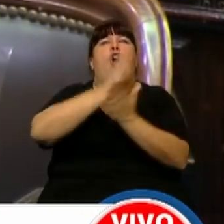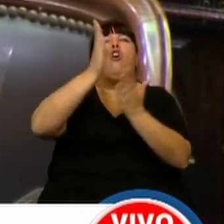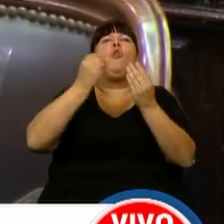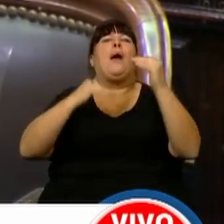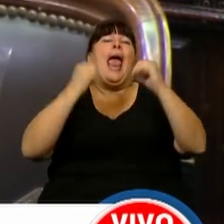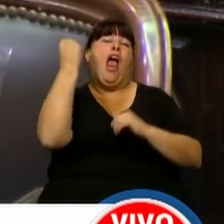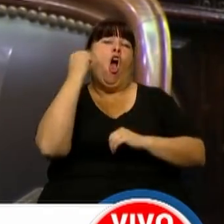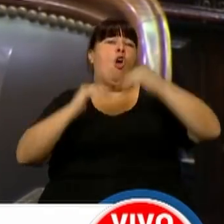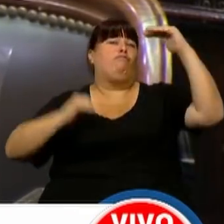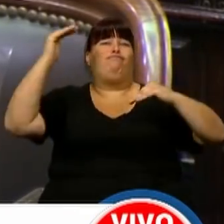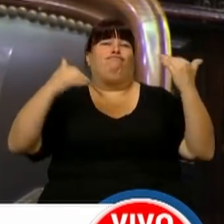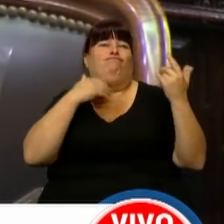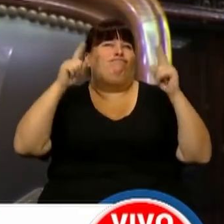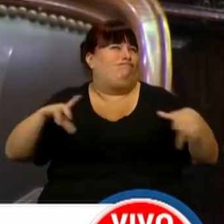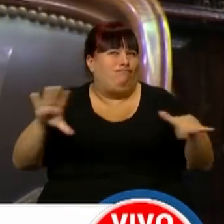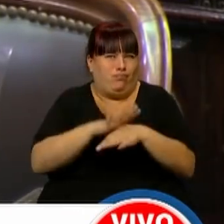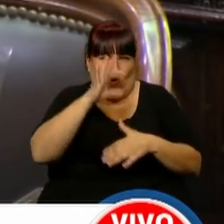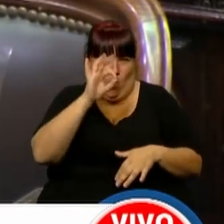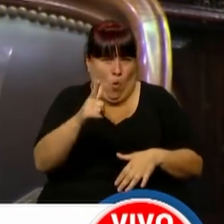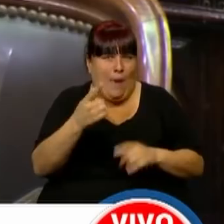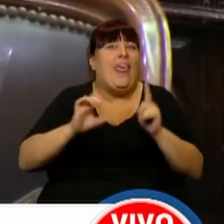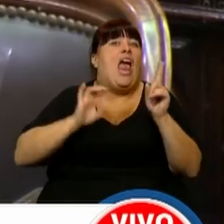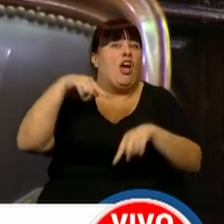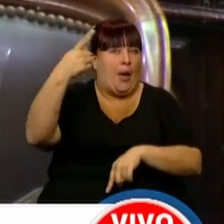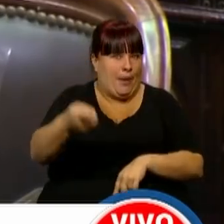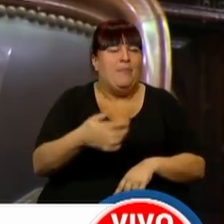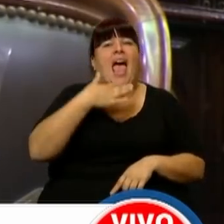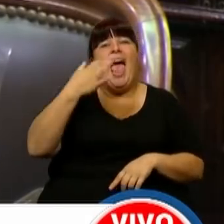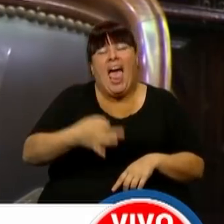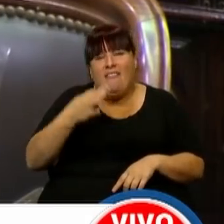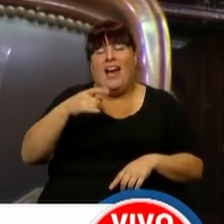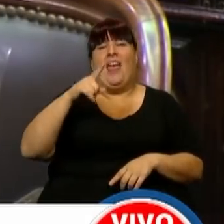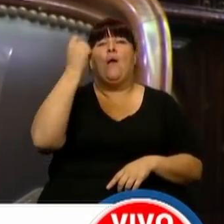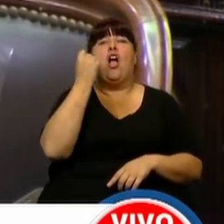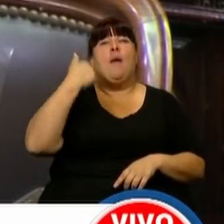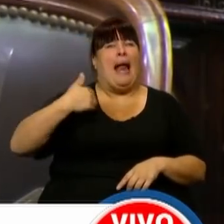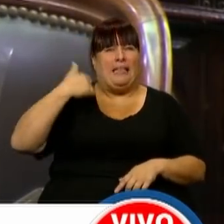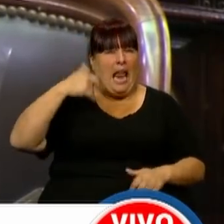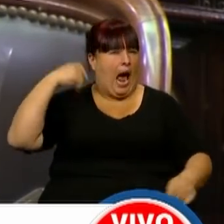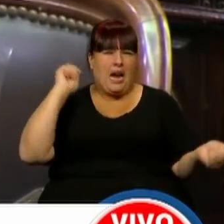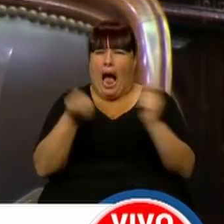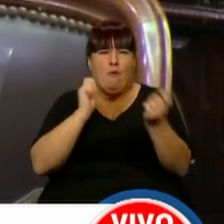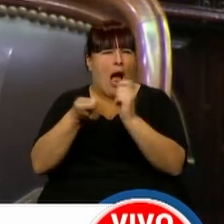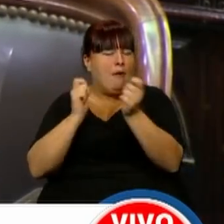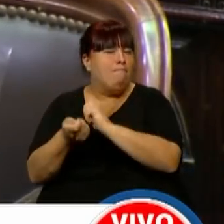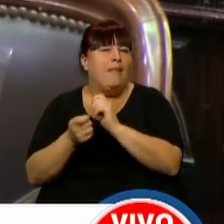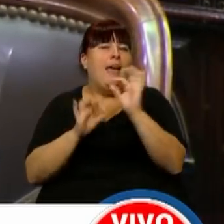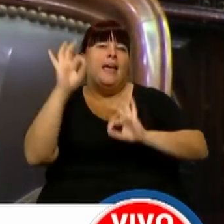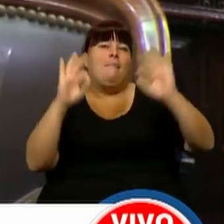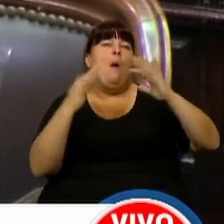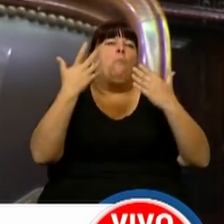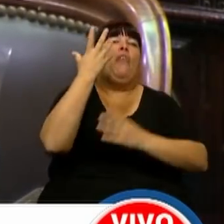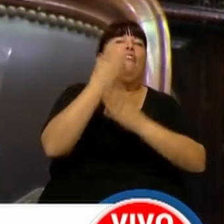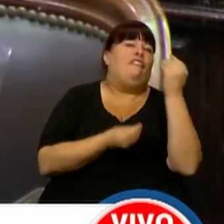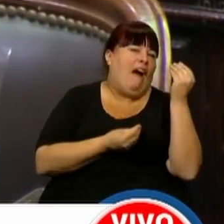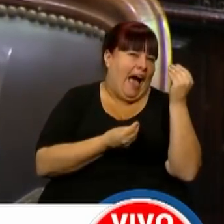la macroeconomía en el próximo año. Y es cierto que en una economía volátil como es la economía argentina, cualquier estimación tiene un margen de